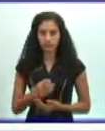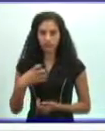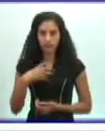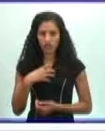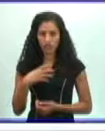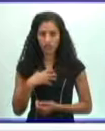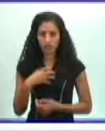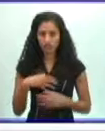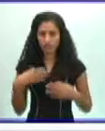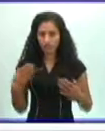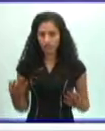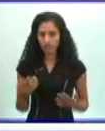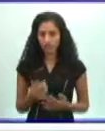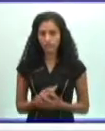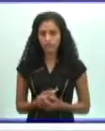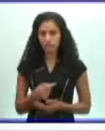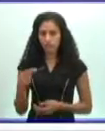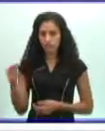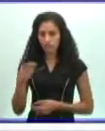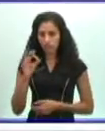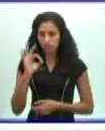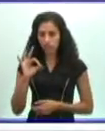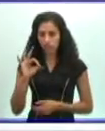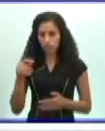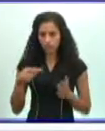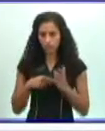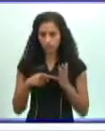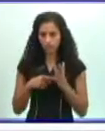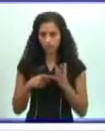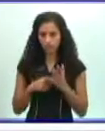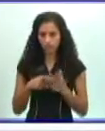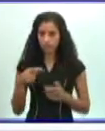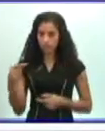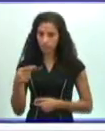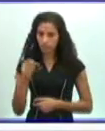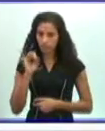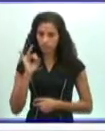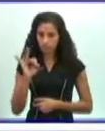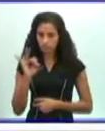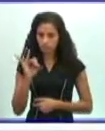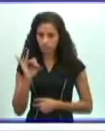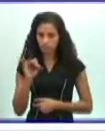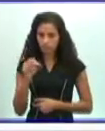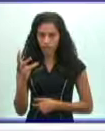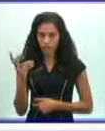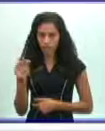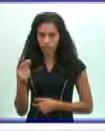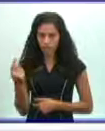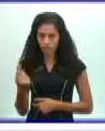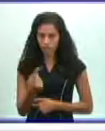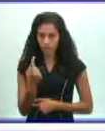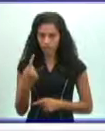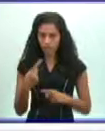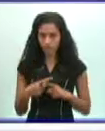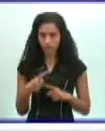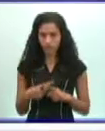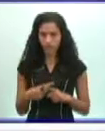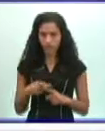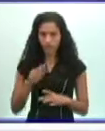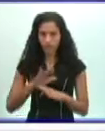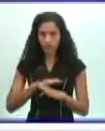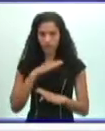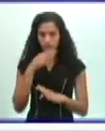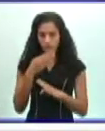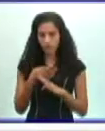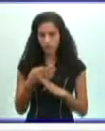tendríamos que a menos 8 multiplicarlo por menos 7, que es el primer sumando, y